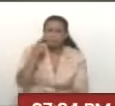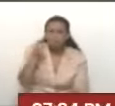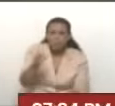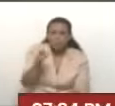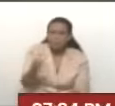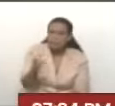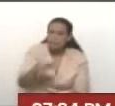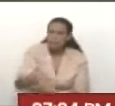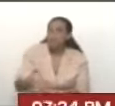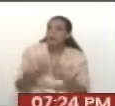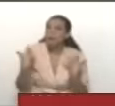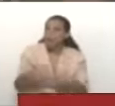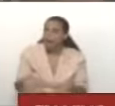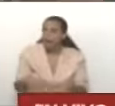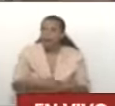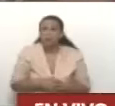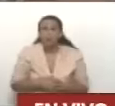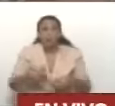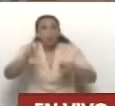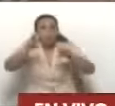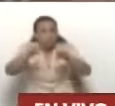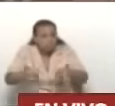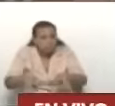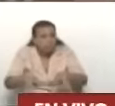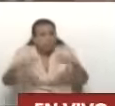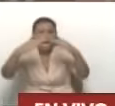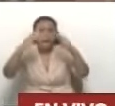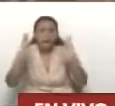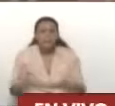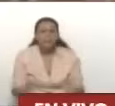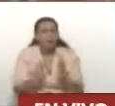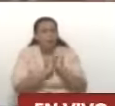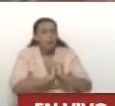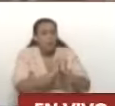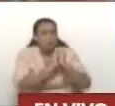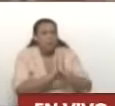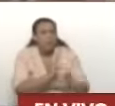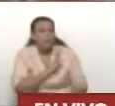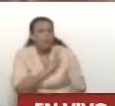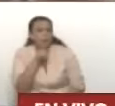cura de pueblo. Nos sentamos en una casa de oración que él tiene.